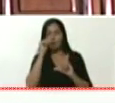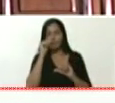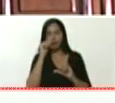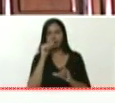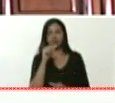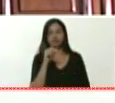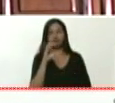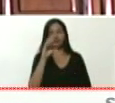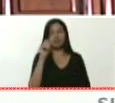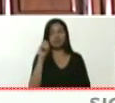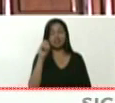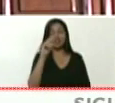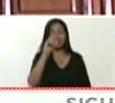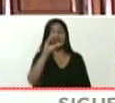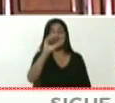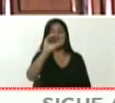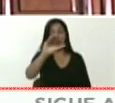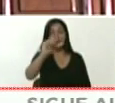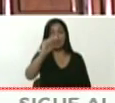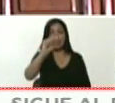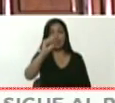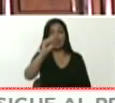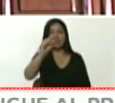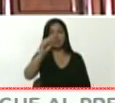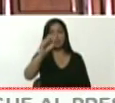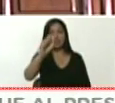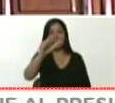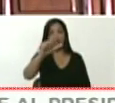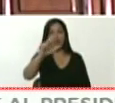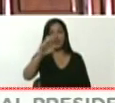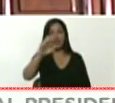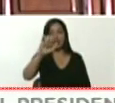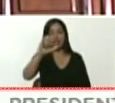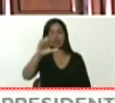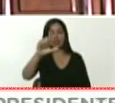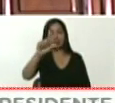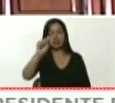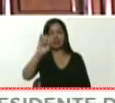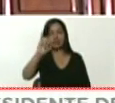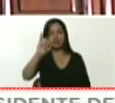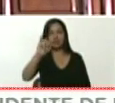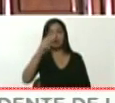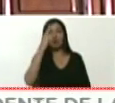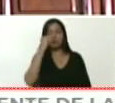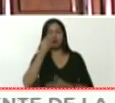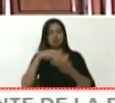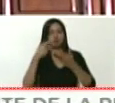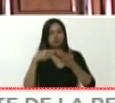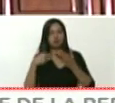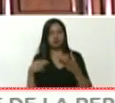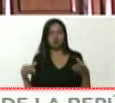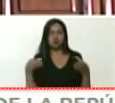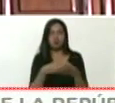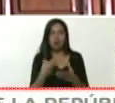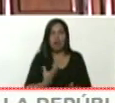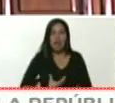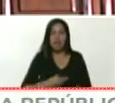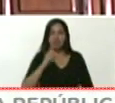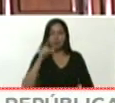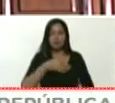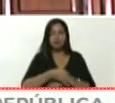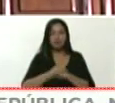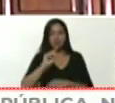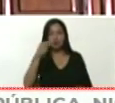Castelletti, con el gerente general de Avícolas del Alba, Ronald Sánchez, con el alcalde del municipio